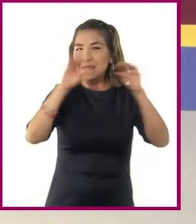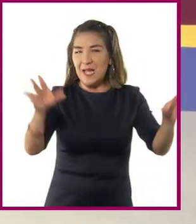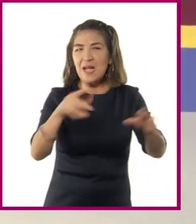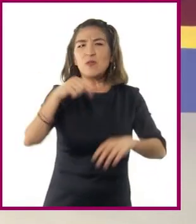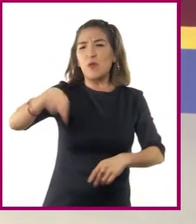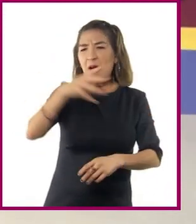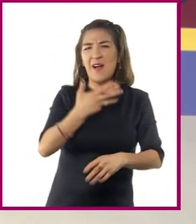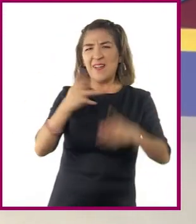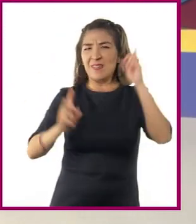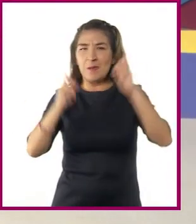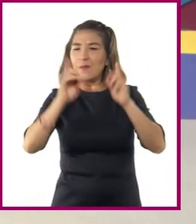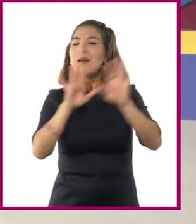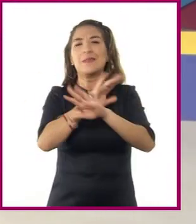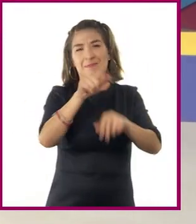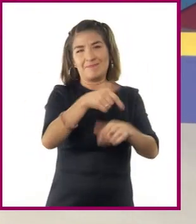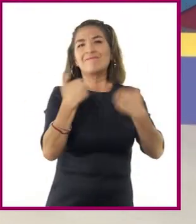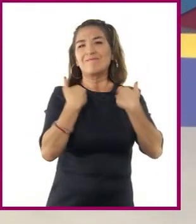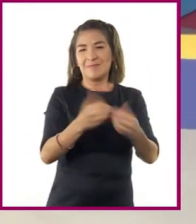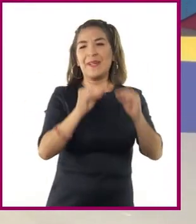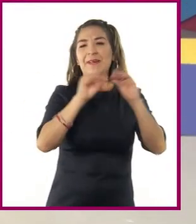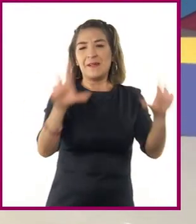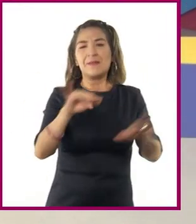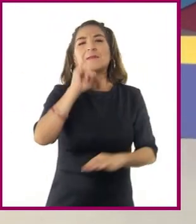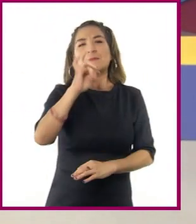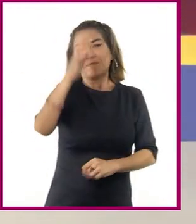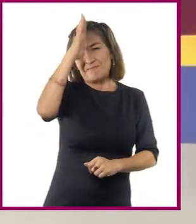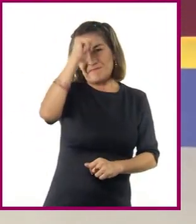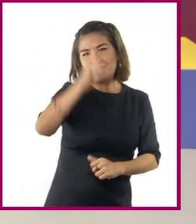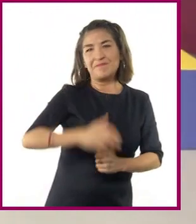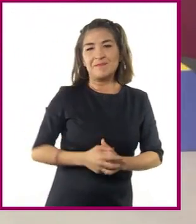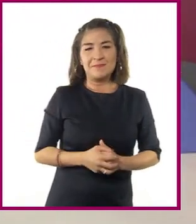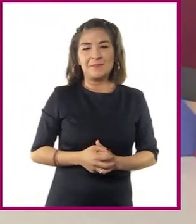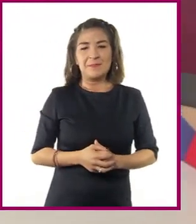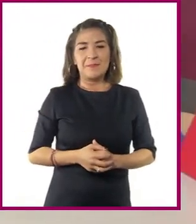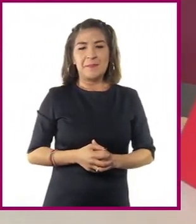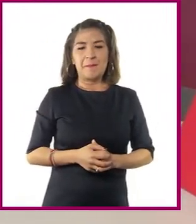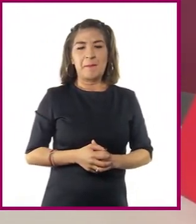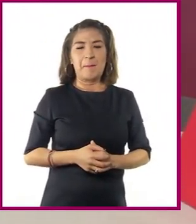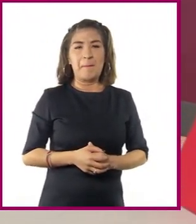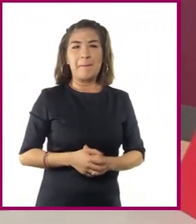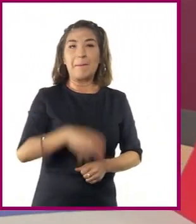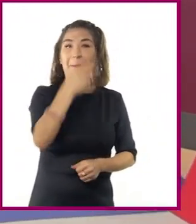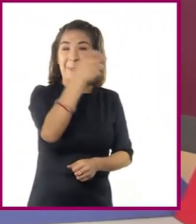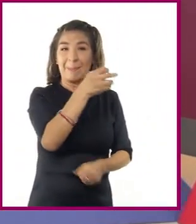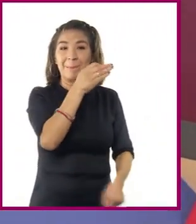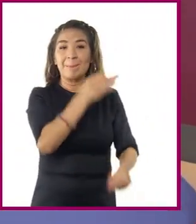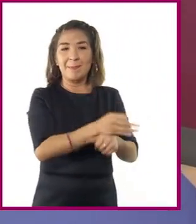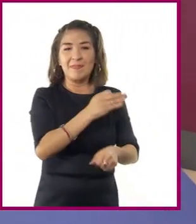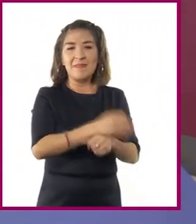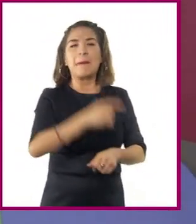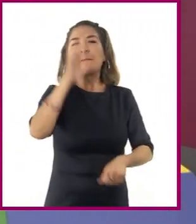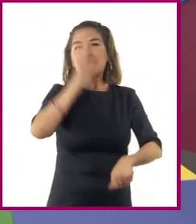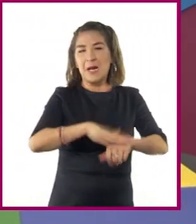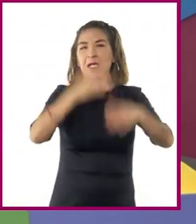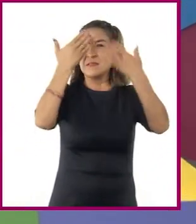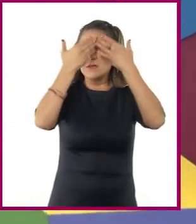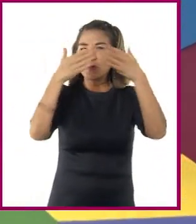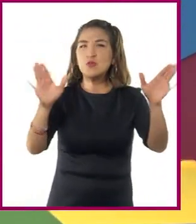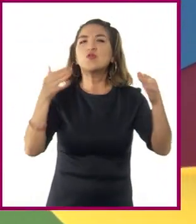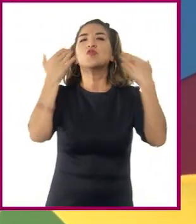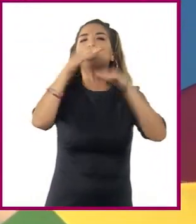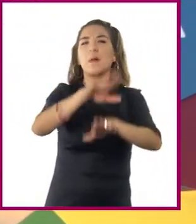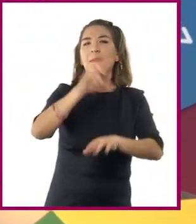dudas que podamos tener. Totalmente de acuerdo, maestro. Con ello, nos amplía un poco más